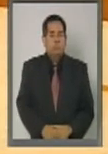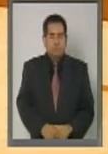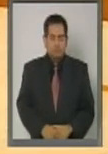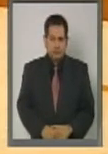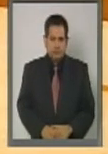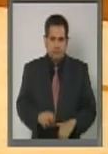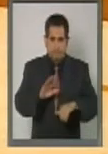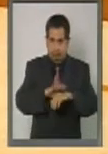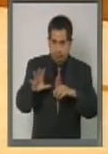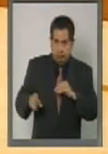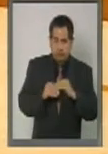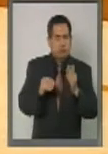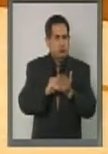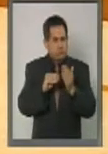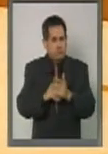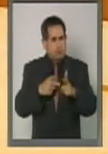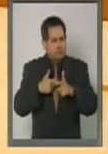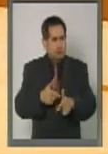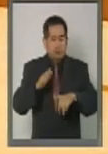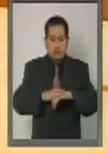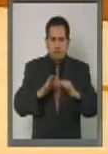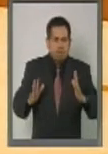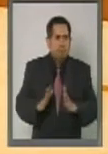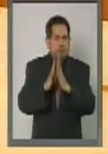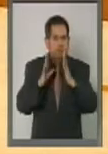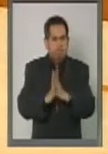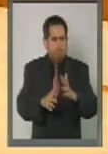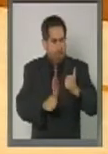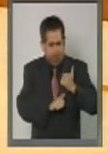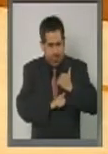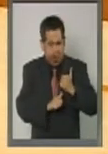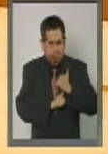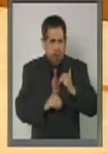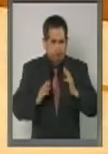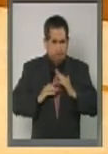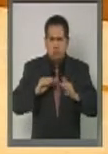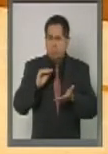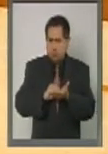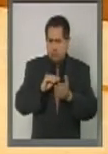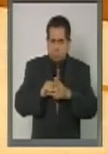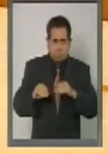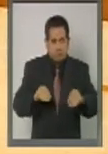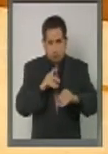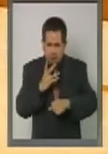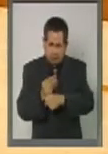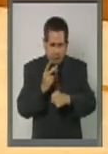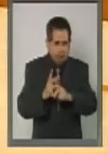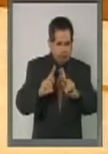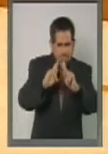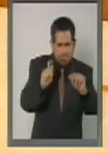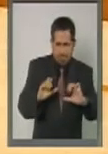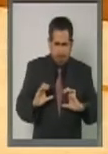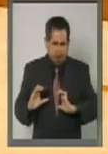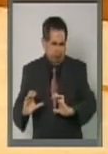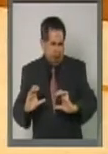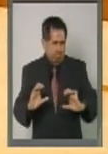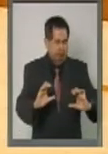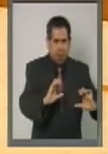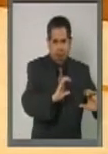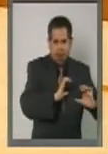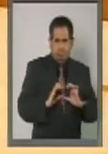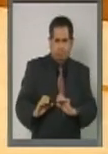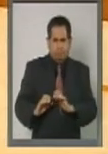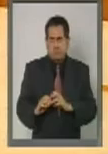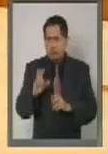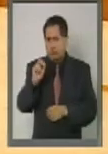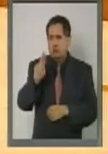Adicionalmente, continúa la participación de las Fuerzas Armadas Mexicanas en las operaciones de mantenimiento de la paz de